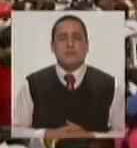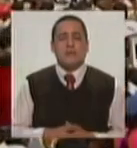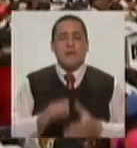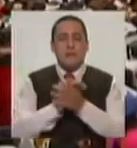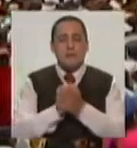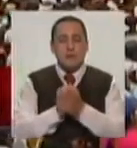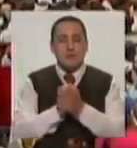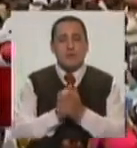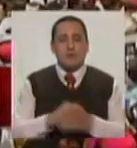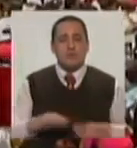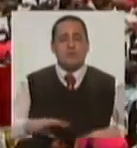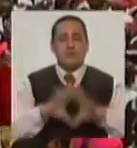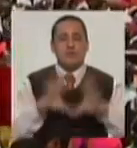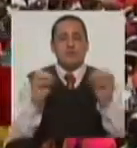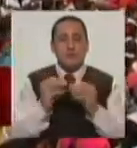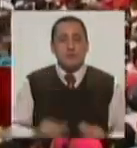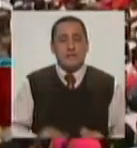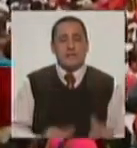Amigos,